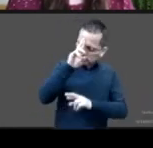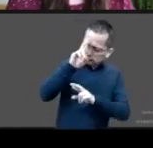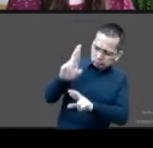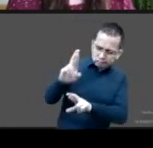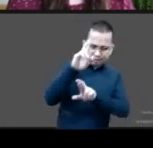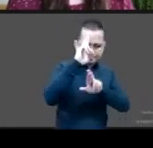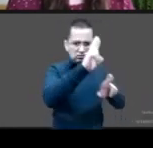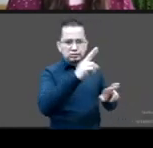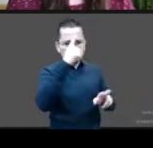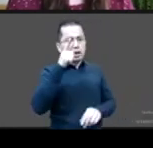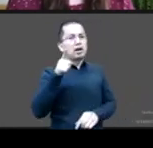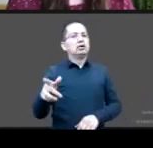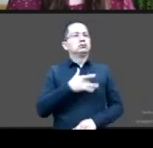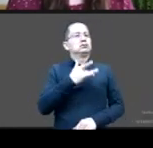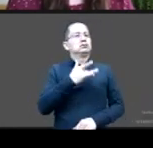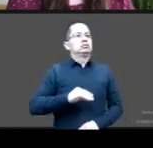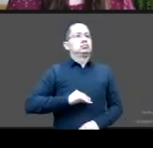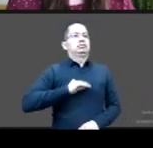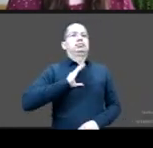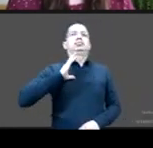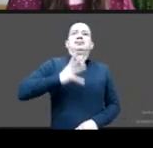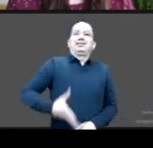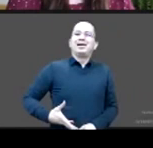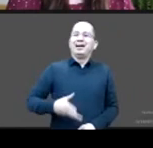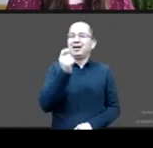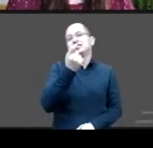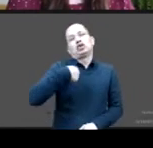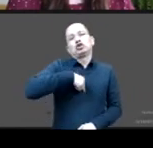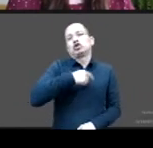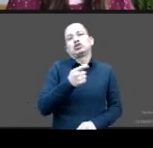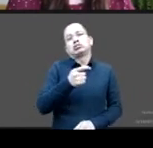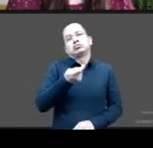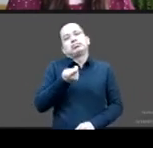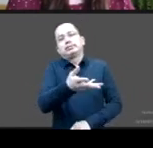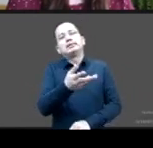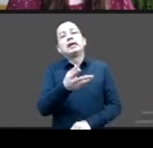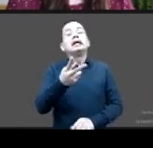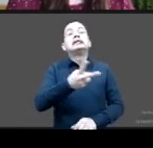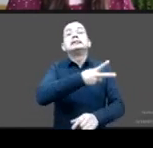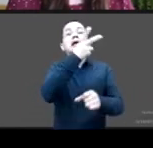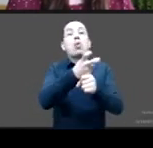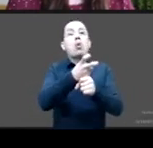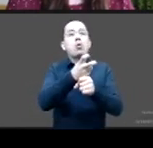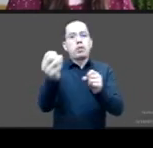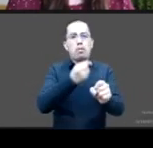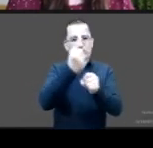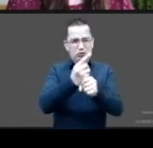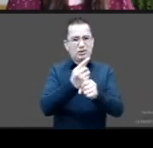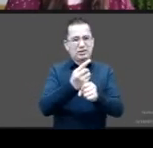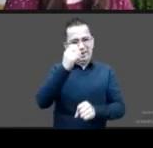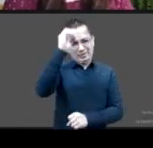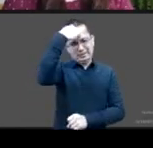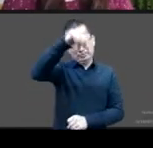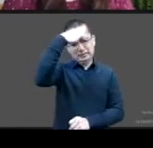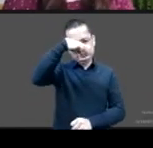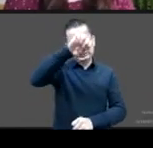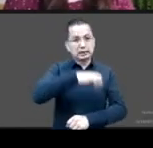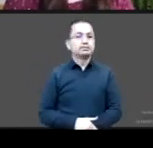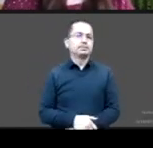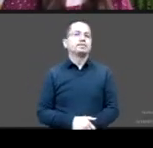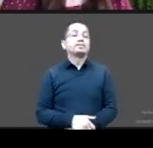experiencias de segunda oportunidad estos jóvenes trabajan un fuerte componente de liderazgo con la comunidad